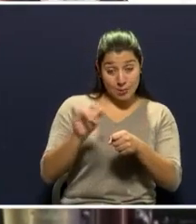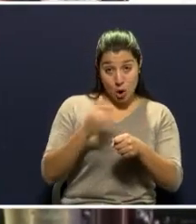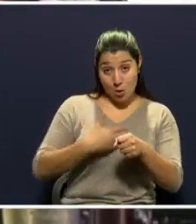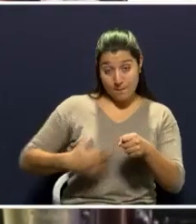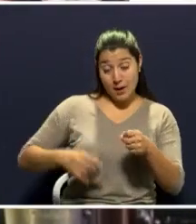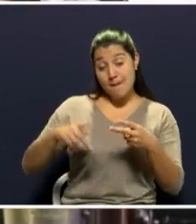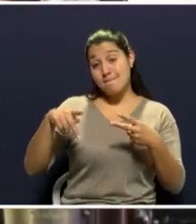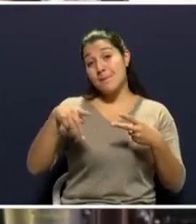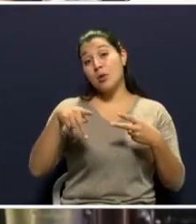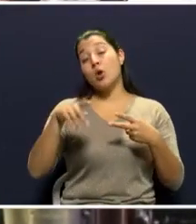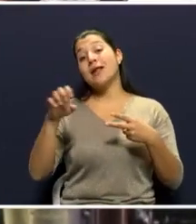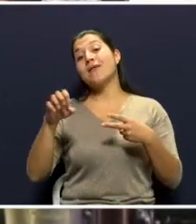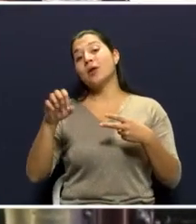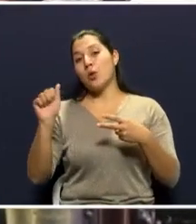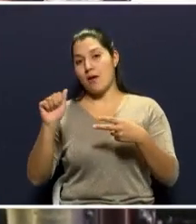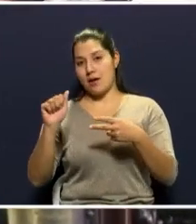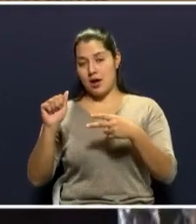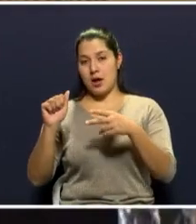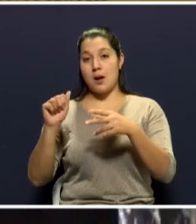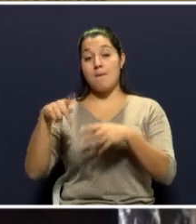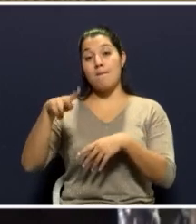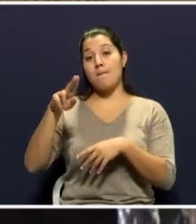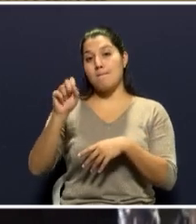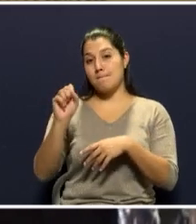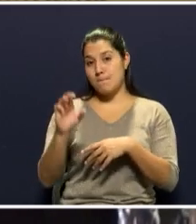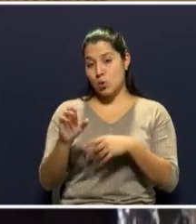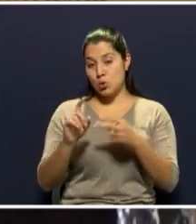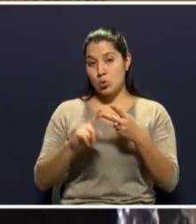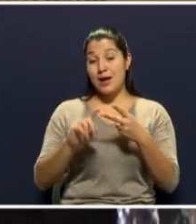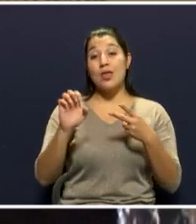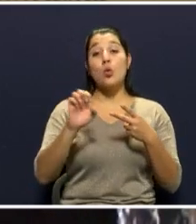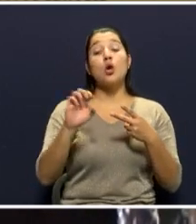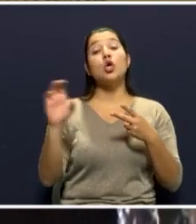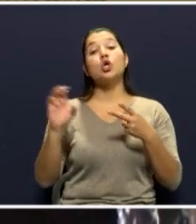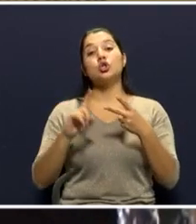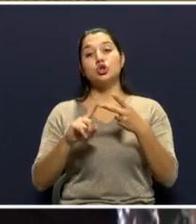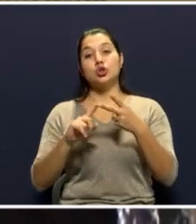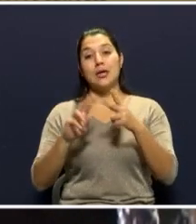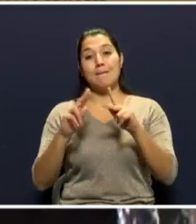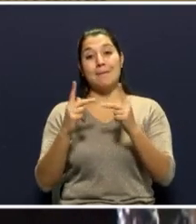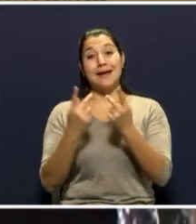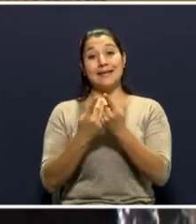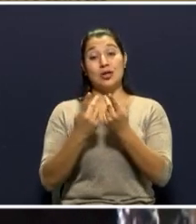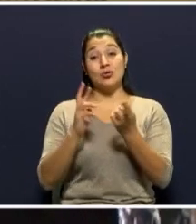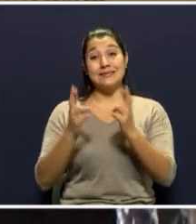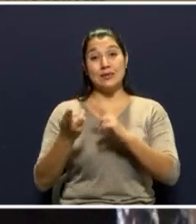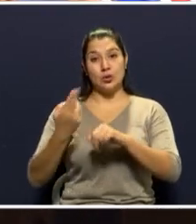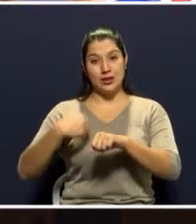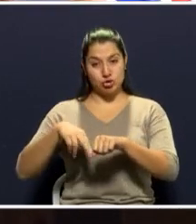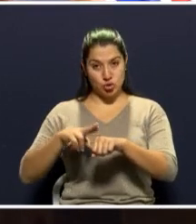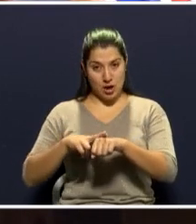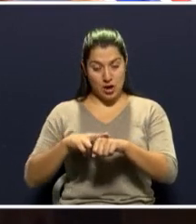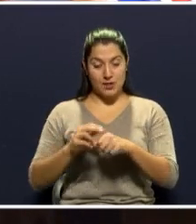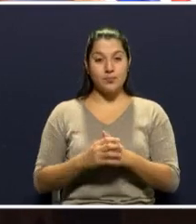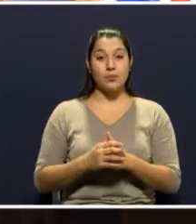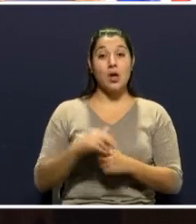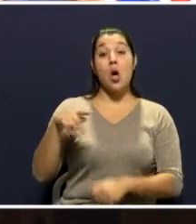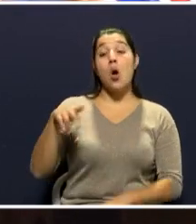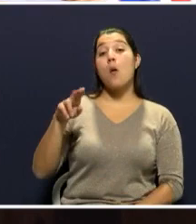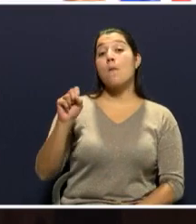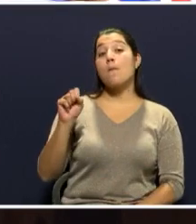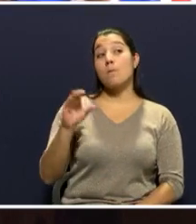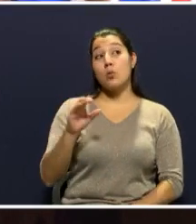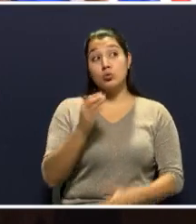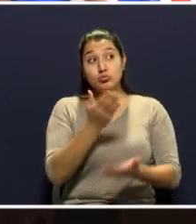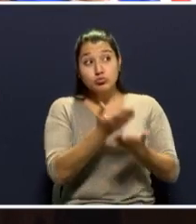Pablo Heriberto Abarca, del Partido Unidad Social Cristiana, y Eduardo Cruikshank, de Restauración Nacional. En el PUSC ofrecieron a